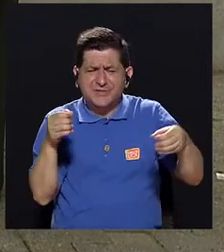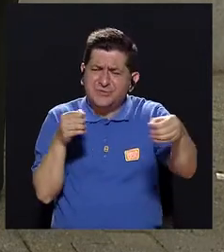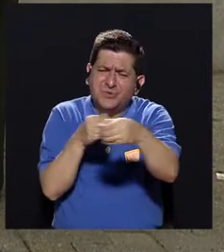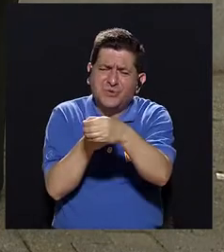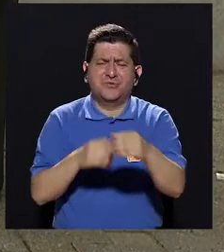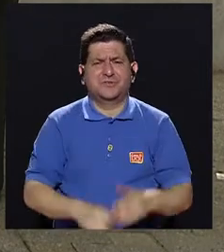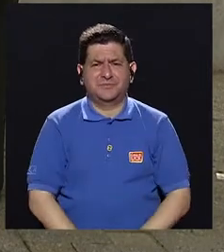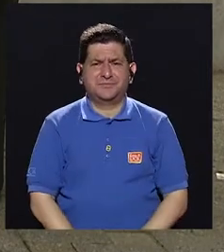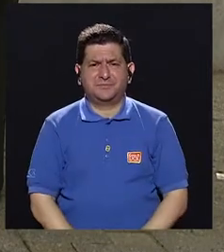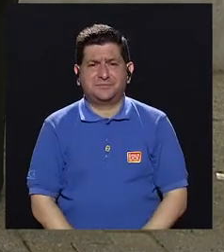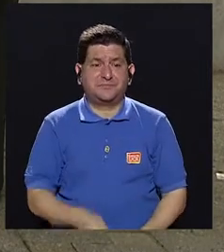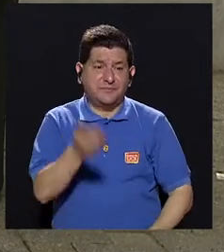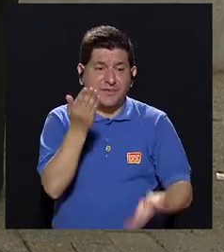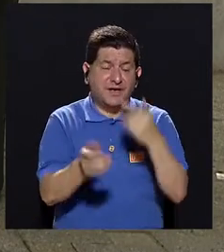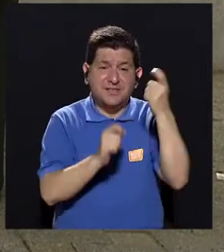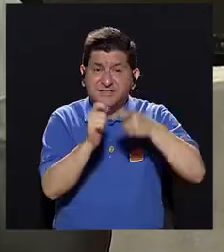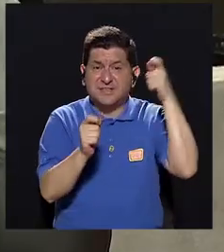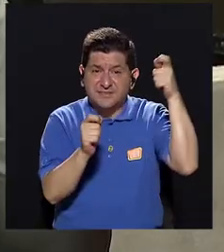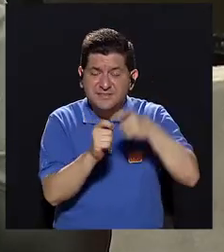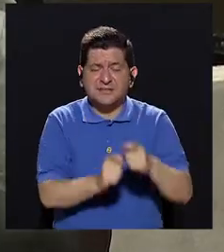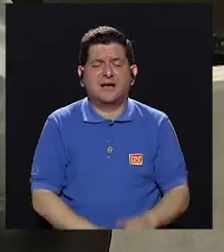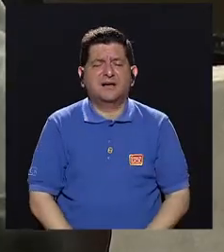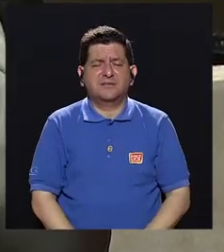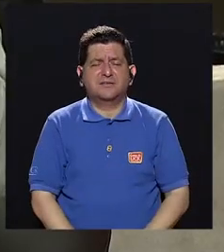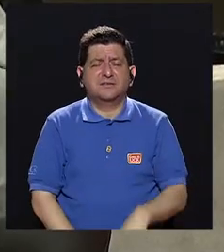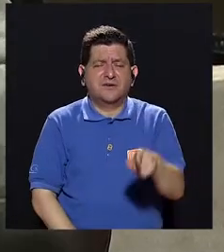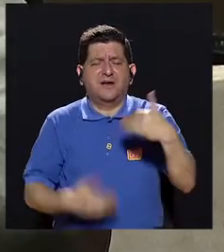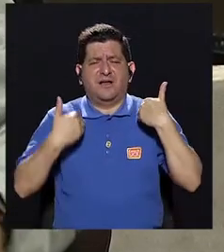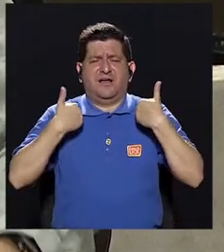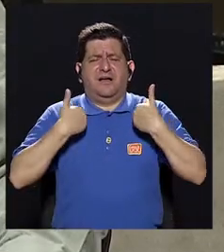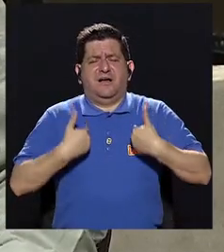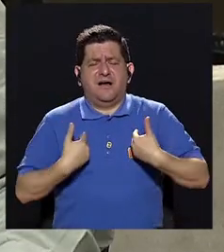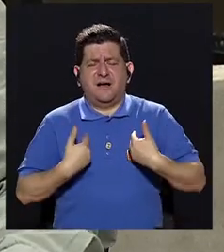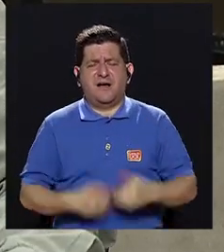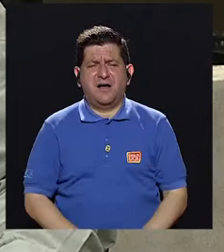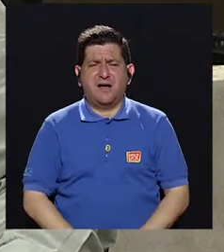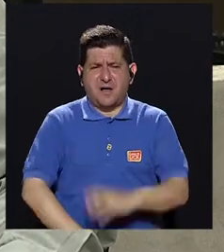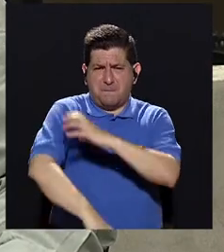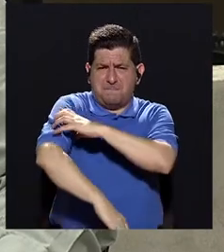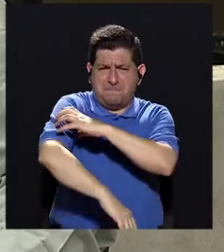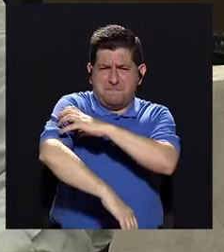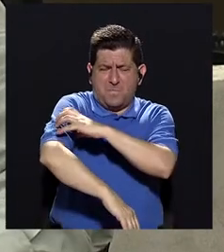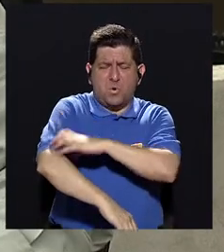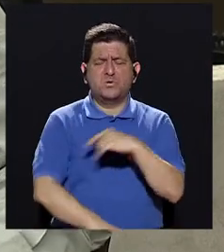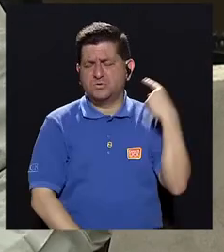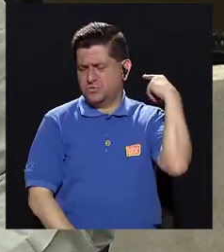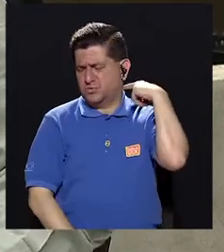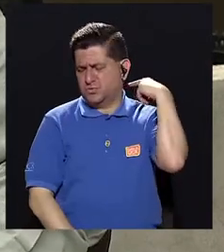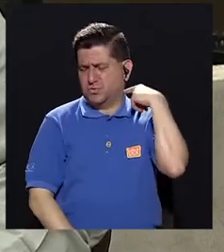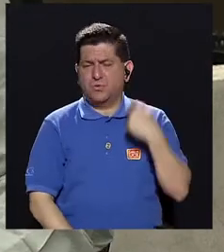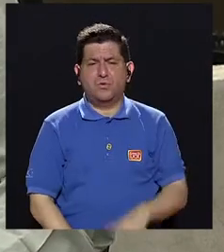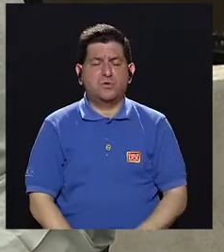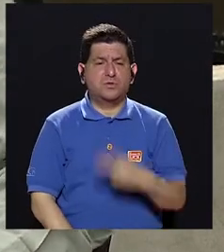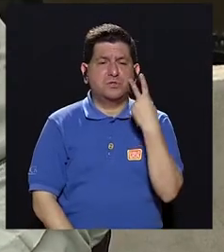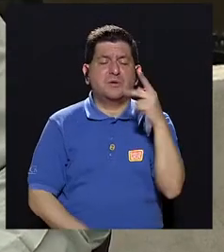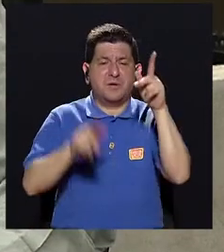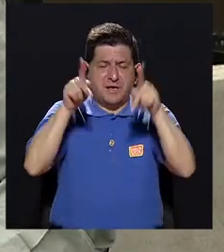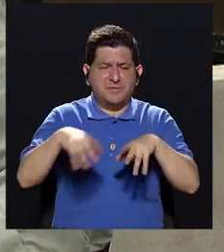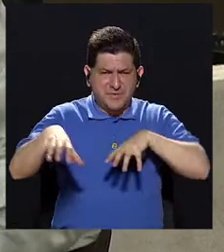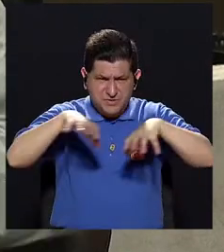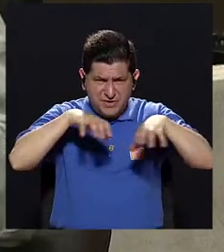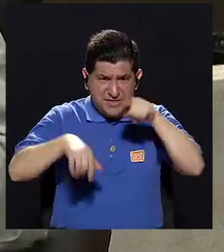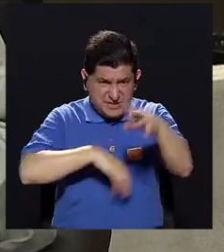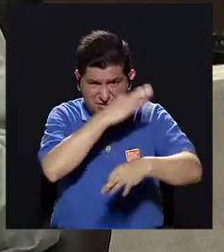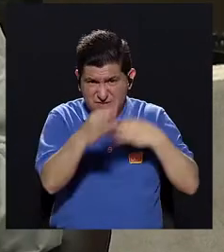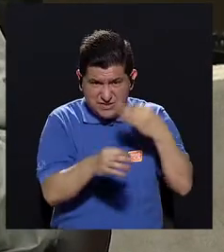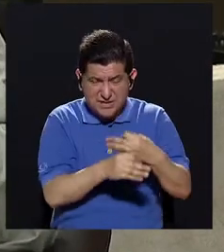oficinas, que pues exactamente, se les cansa mucho los músculos cervicales y uno los ve haciendo esto.